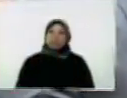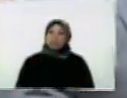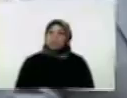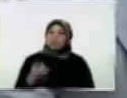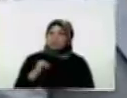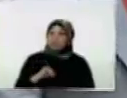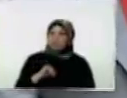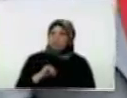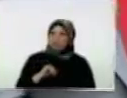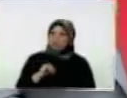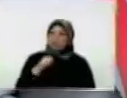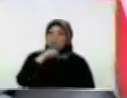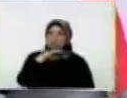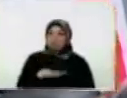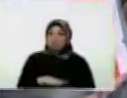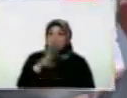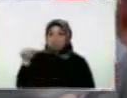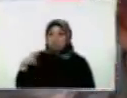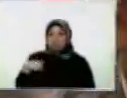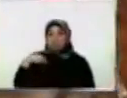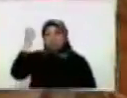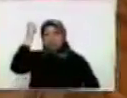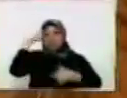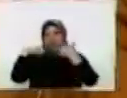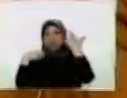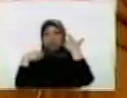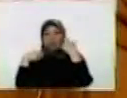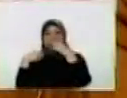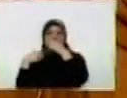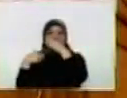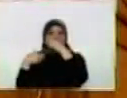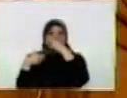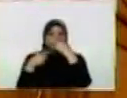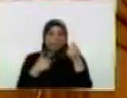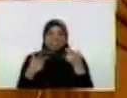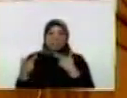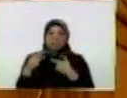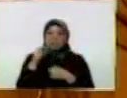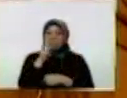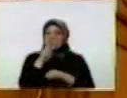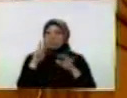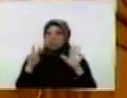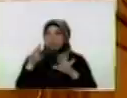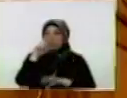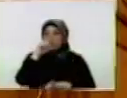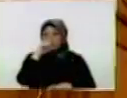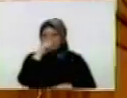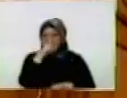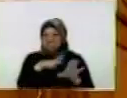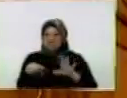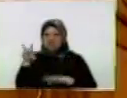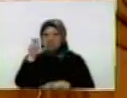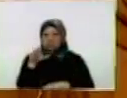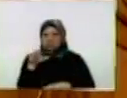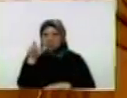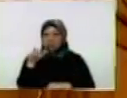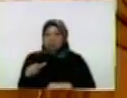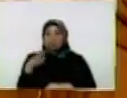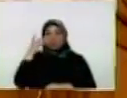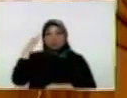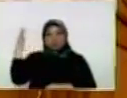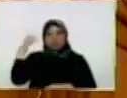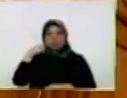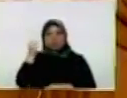parte de la historia de nuestro comandante Chávez que ya por los años 75 y 76 soñaba con